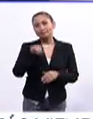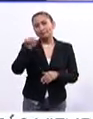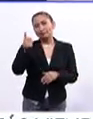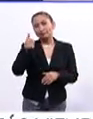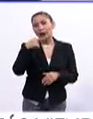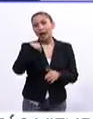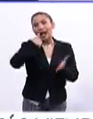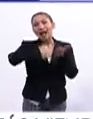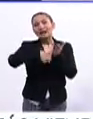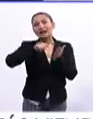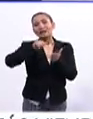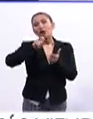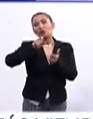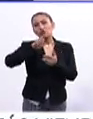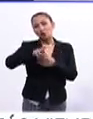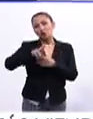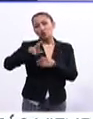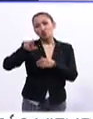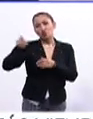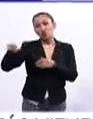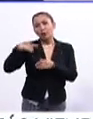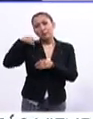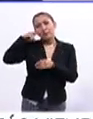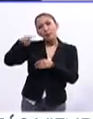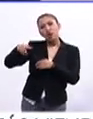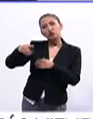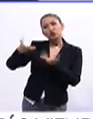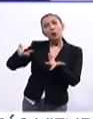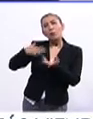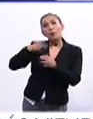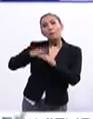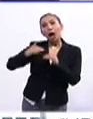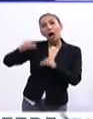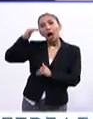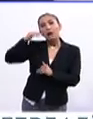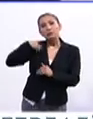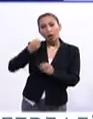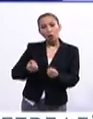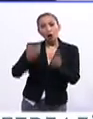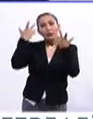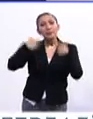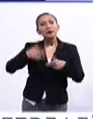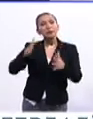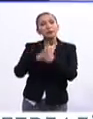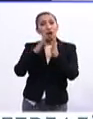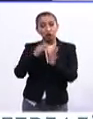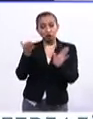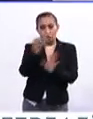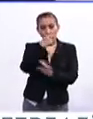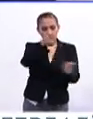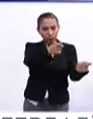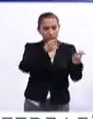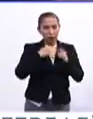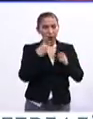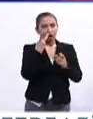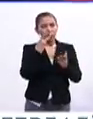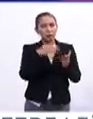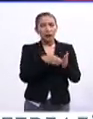a cartas al autor, pues simplemente lo vemos reflejado en el número. Cuando yo tomé el cargo en